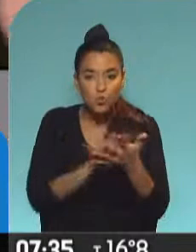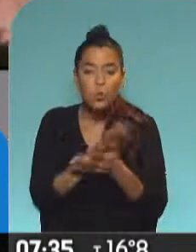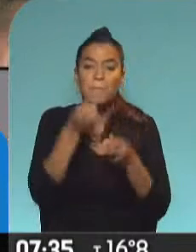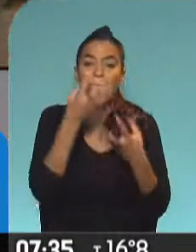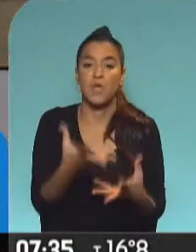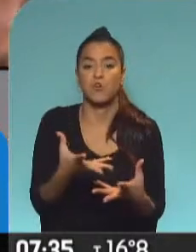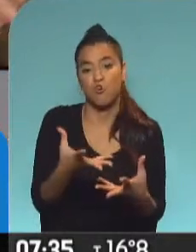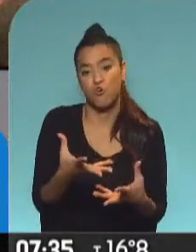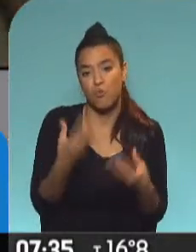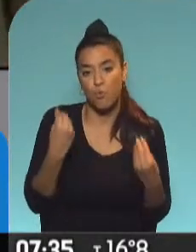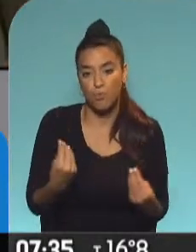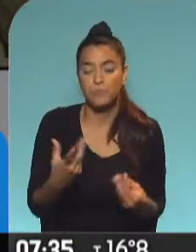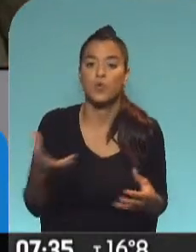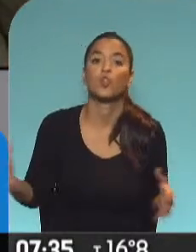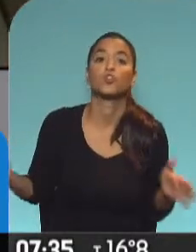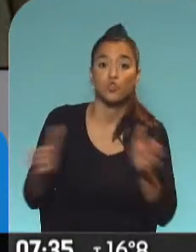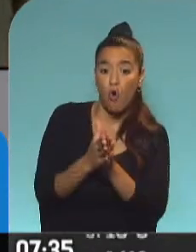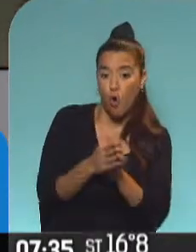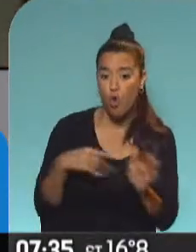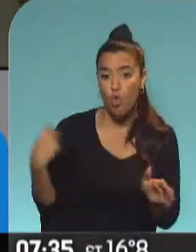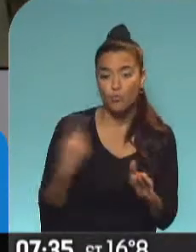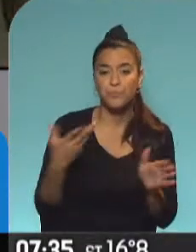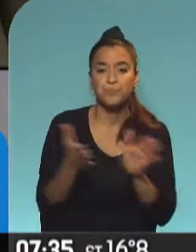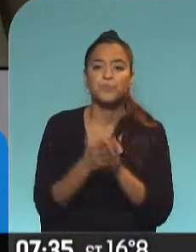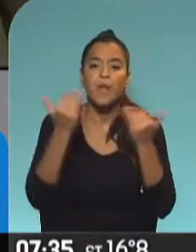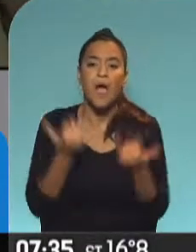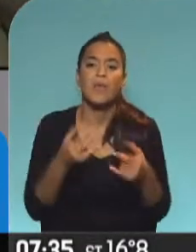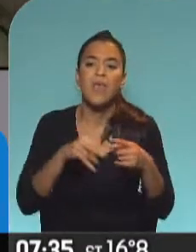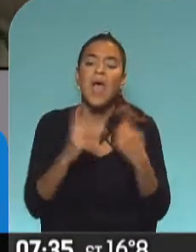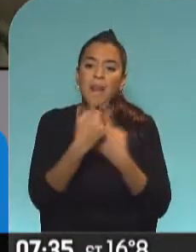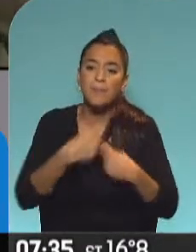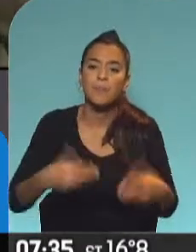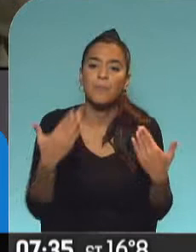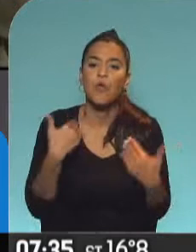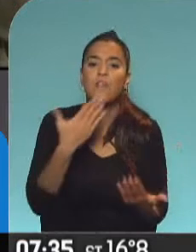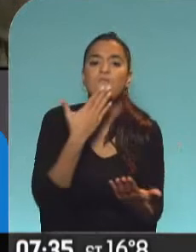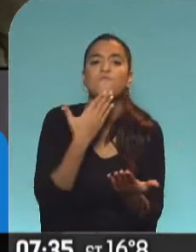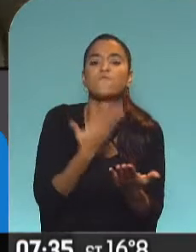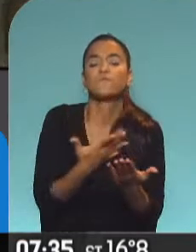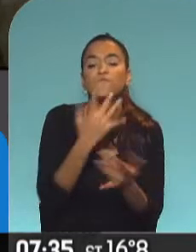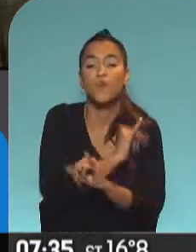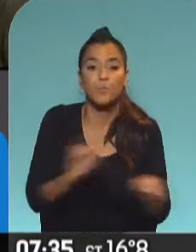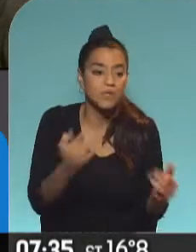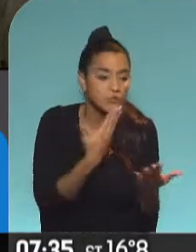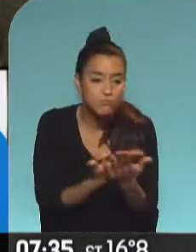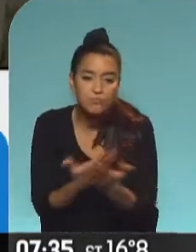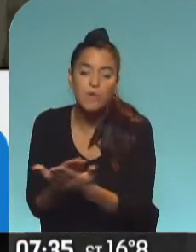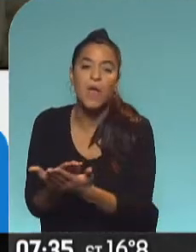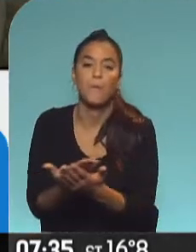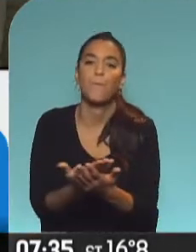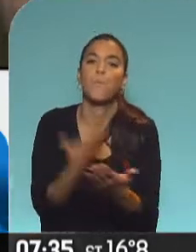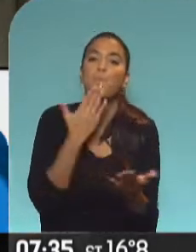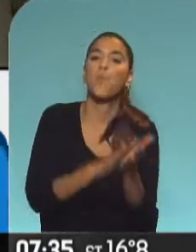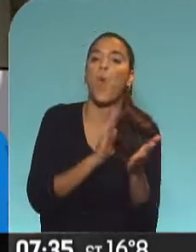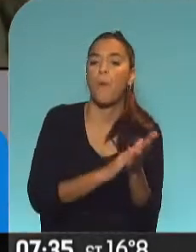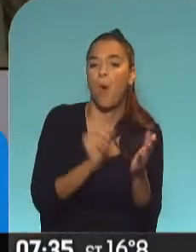estaba bueno. Entre todos tratar de tener esa. Nosotros tenemos las herramientas para poder chequear información porque sabemos dónde buscar las evidencias científicas.